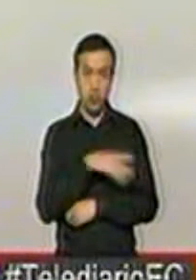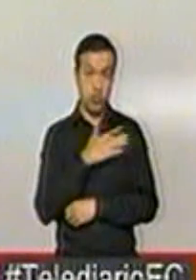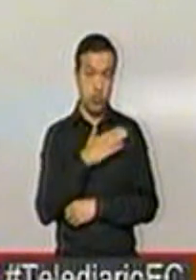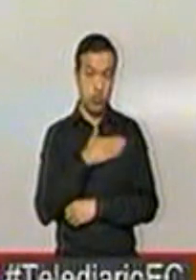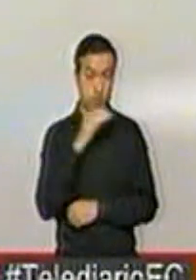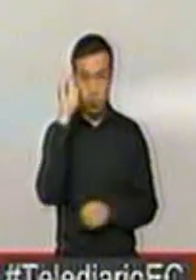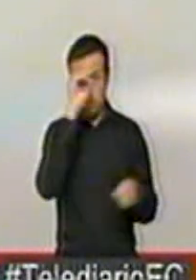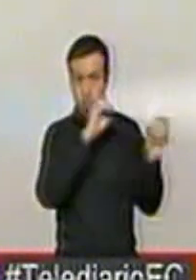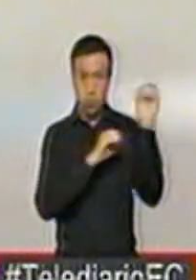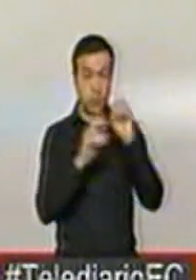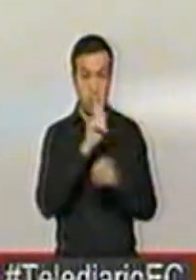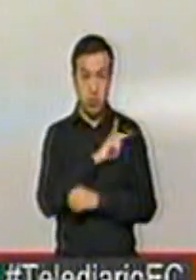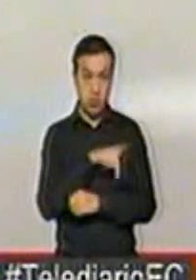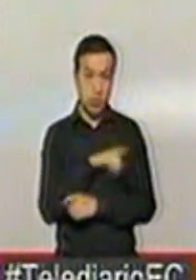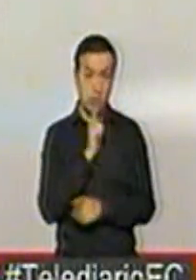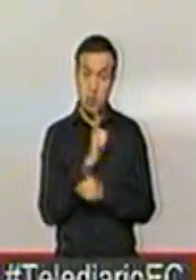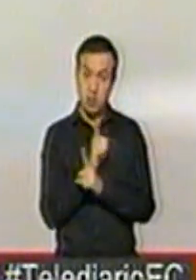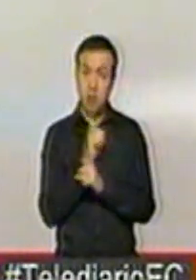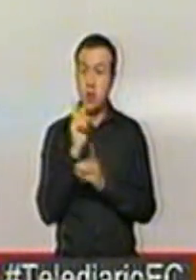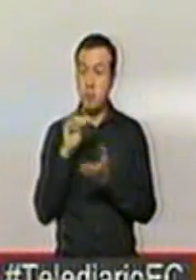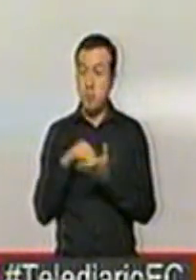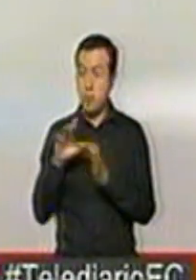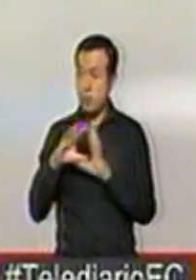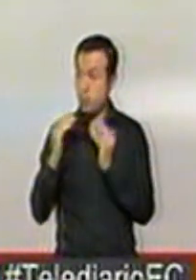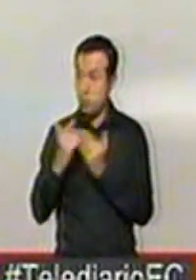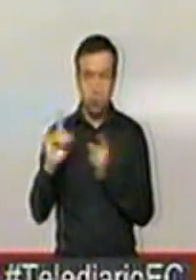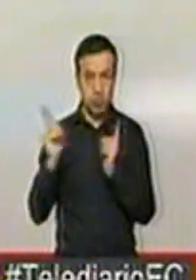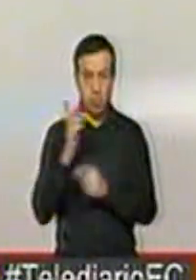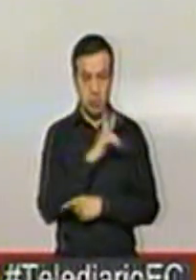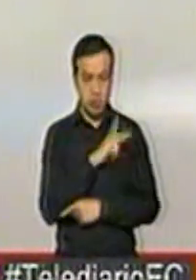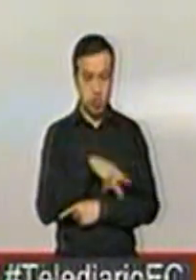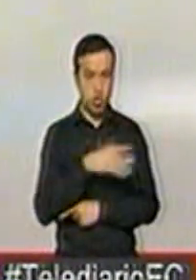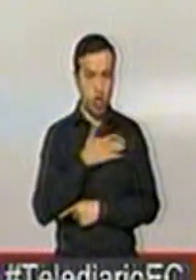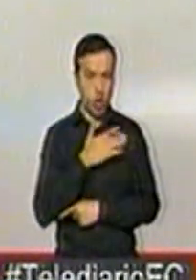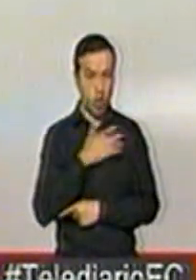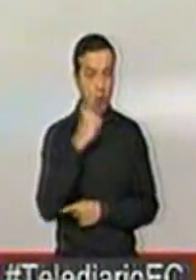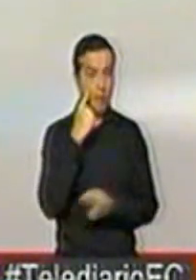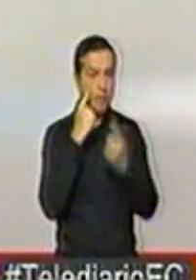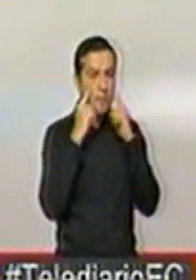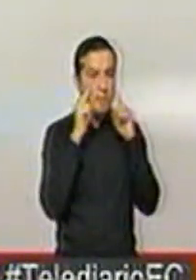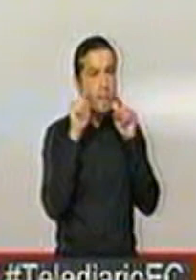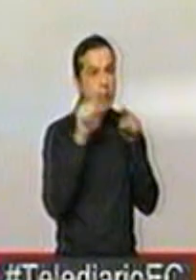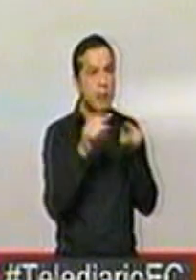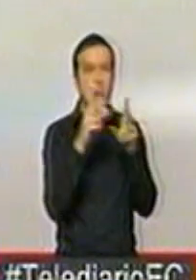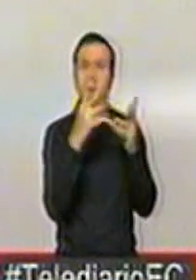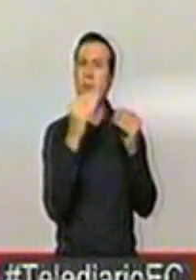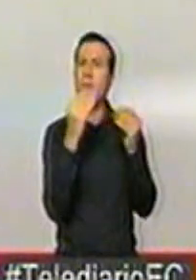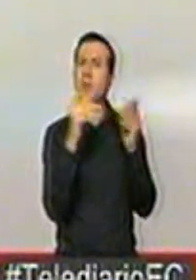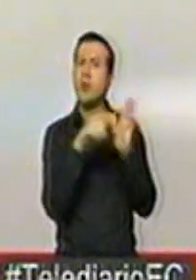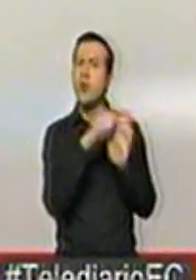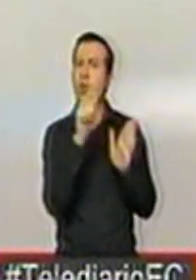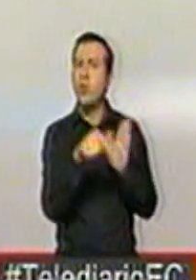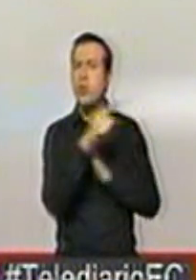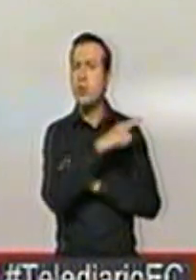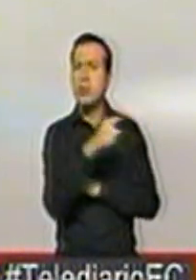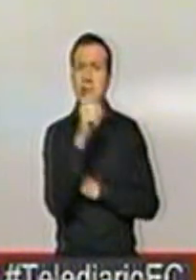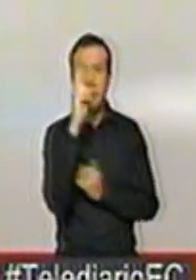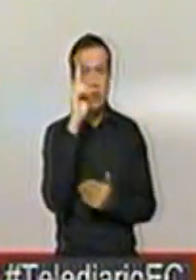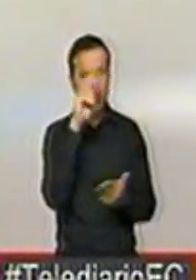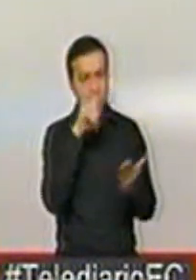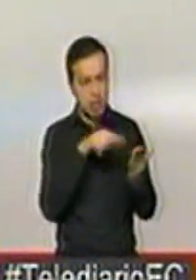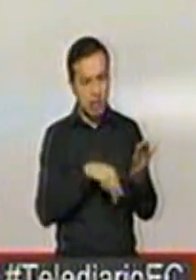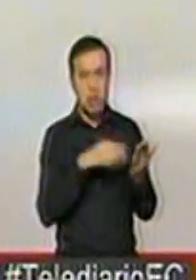no solamente me refiero a los miembros de la comisión observa personalmente que muchos y muchas veces leían